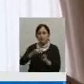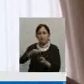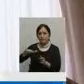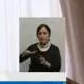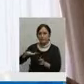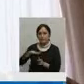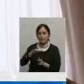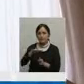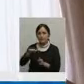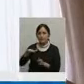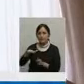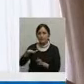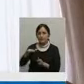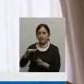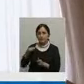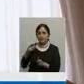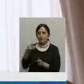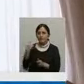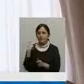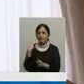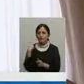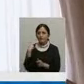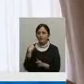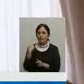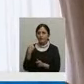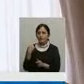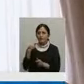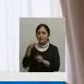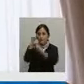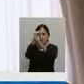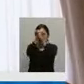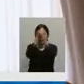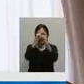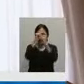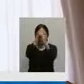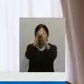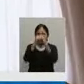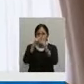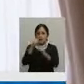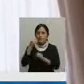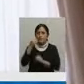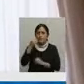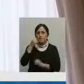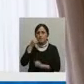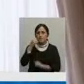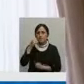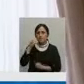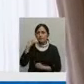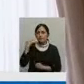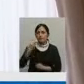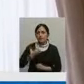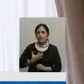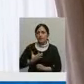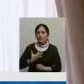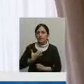es una minería Exar, yo pienso que es el nombre en Jujuy.